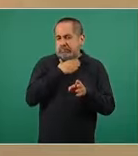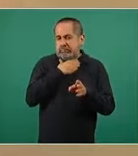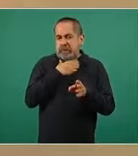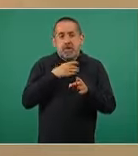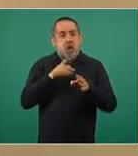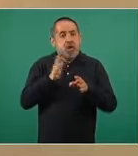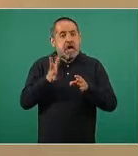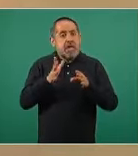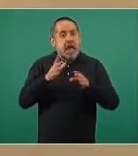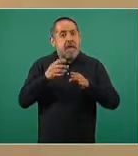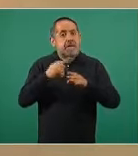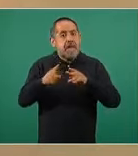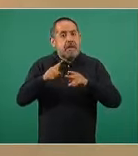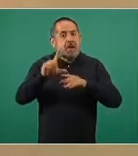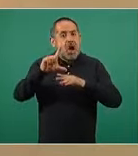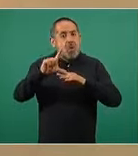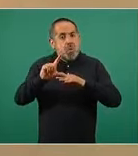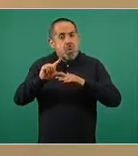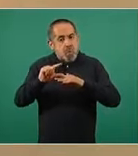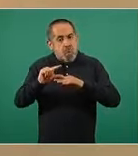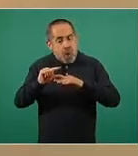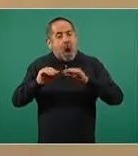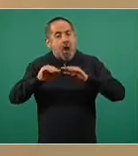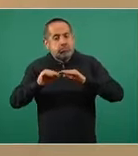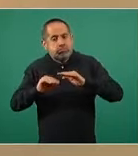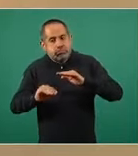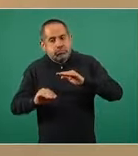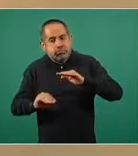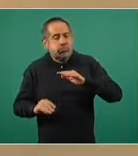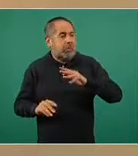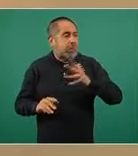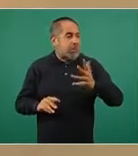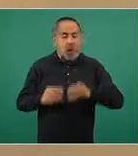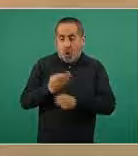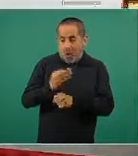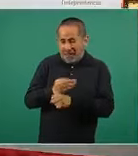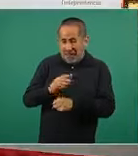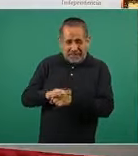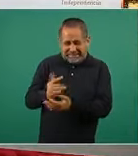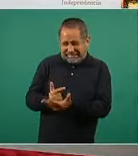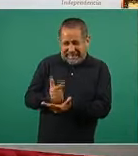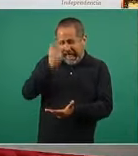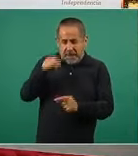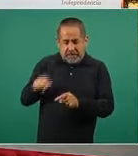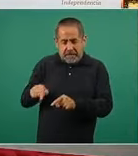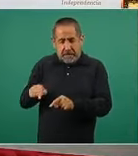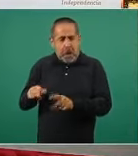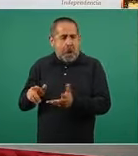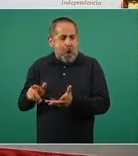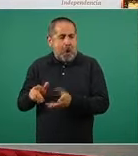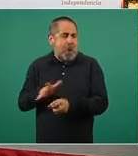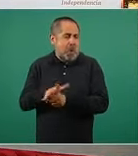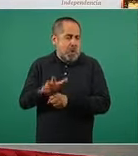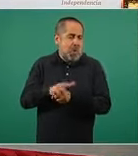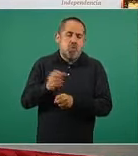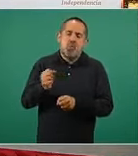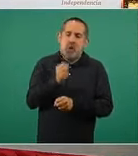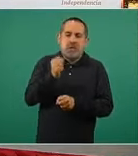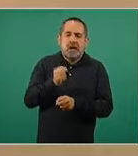proceso de descenso, lo que confiere pues que los pacientes que están más graves actualmente, afortunadamente, como les decía en el